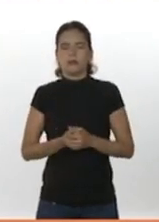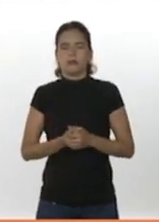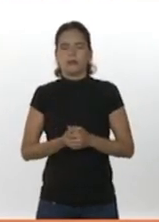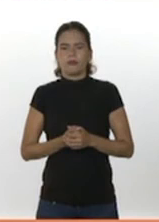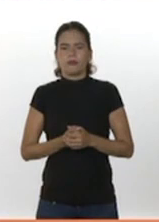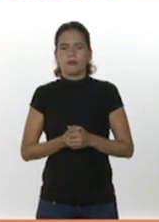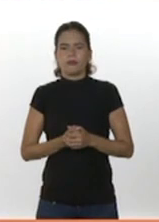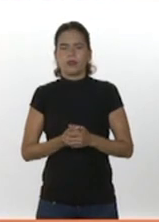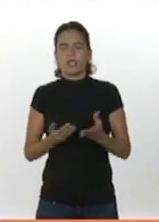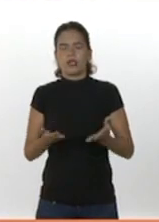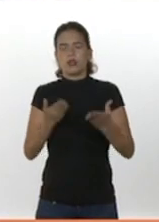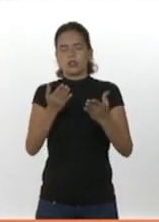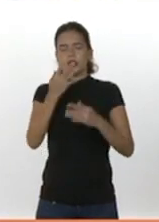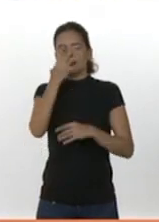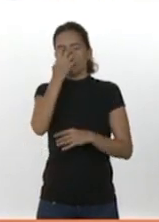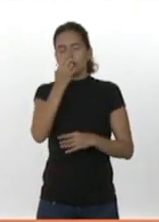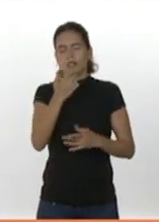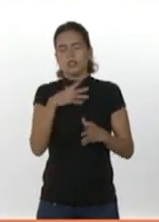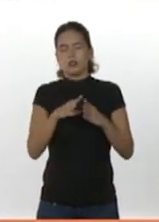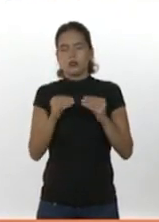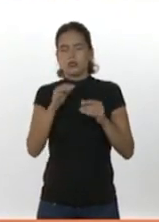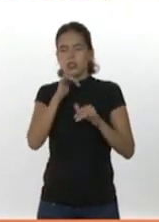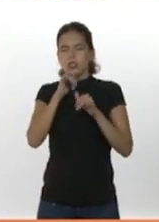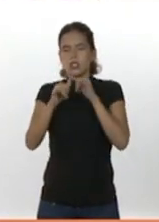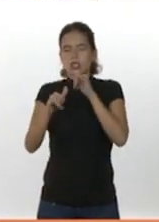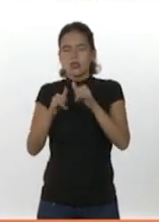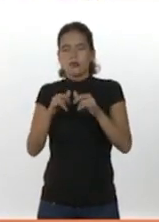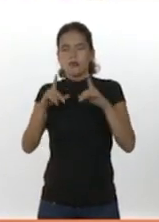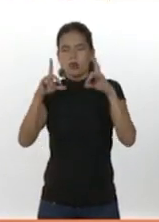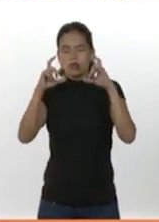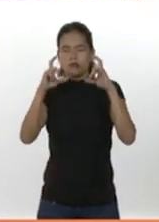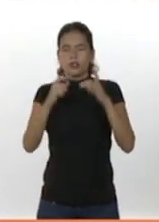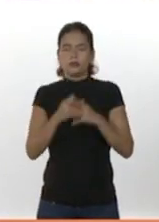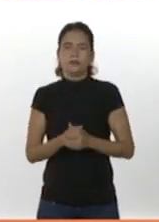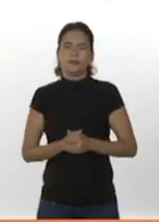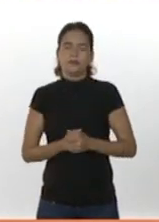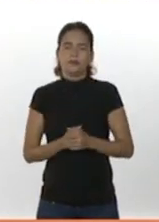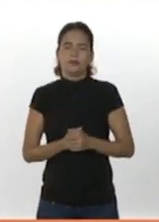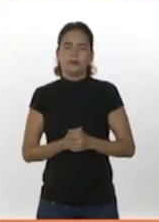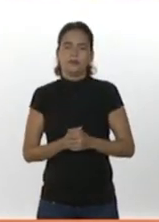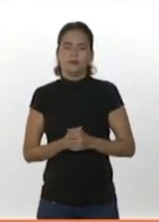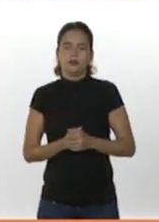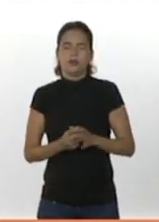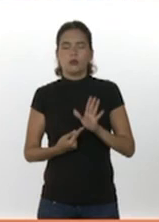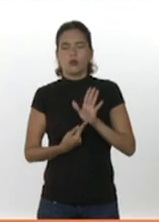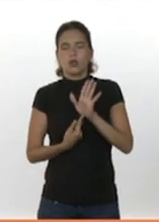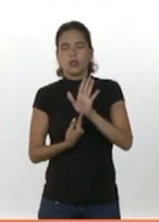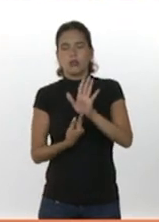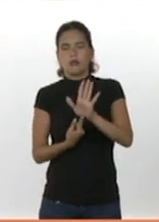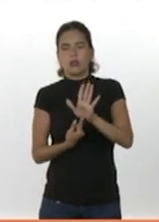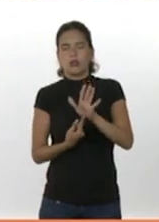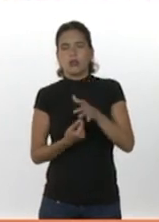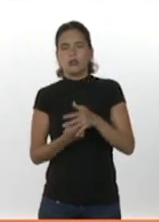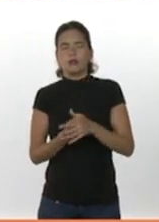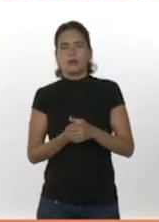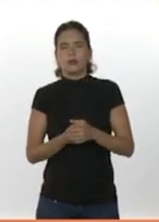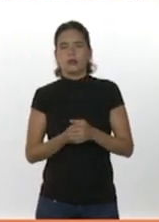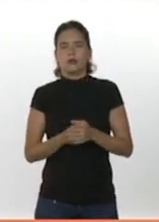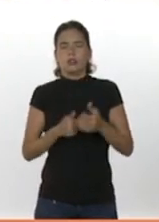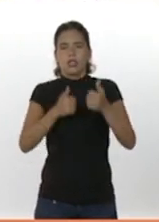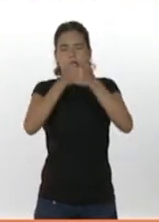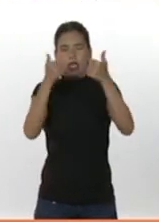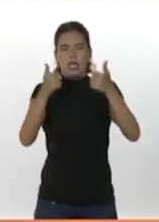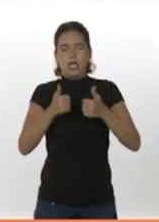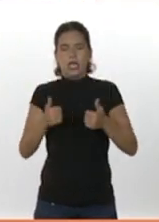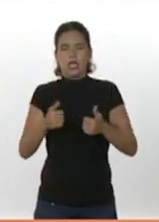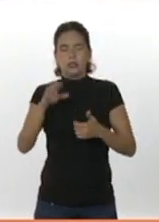lo que está dando a entender esta infografía. Entonces ya hemos reflejado la parte de arte y